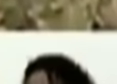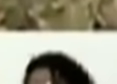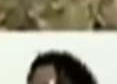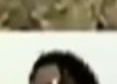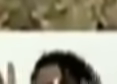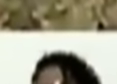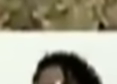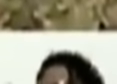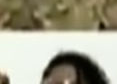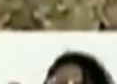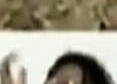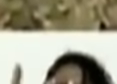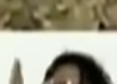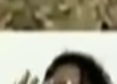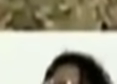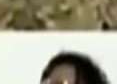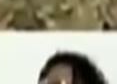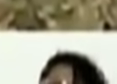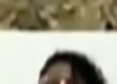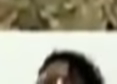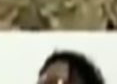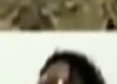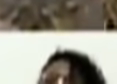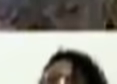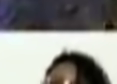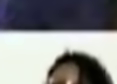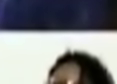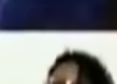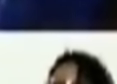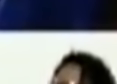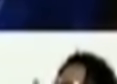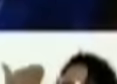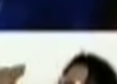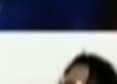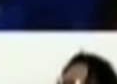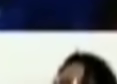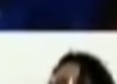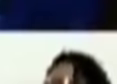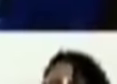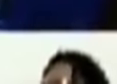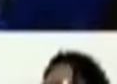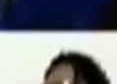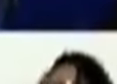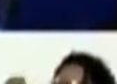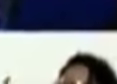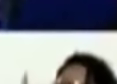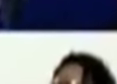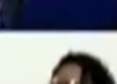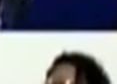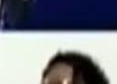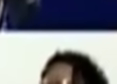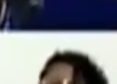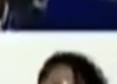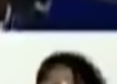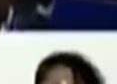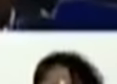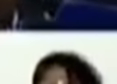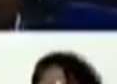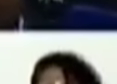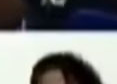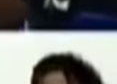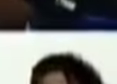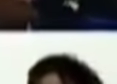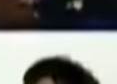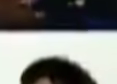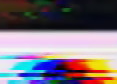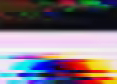Asamblea Nacional. Yo lo dije hace meses, lo dije el año pasado, es cuestión de tiempo, es cuestión